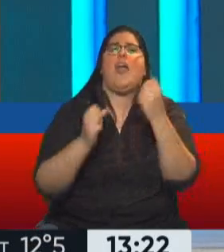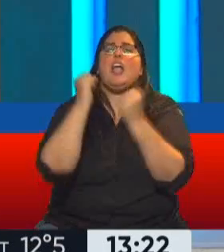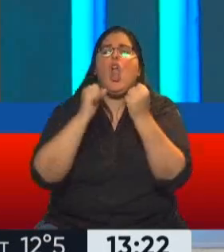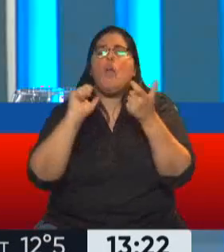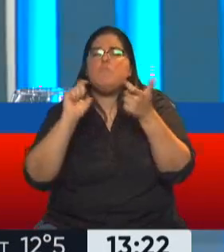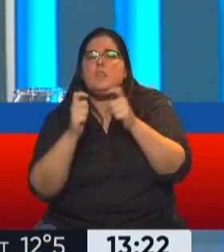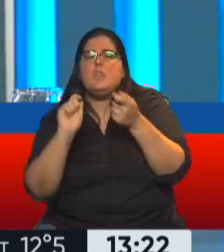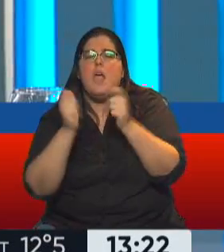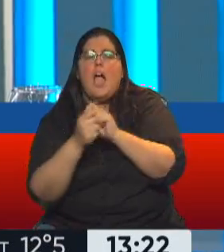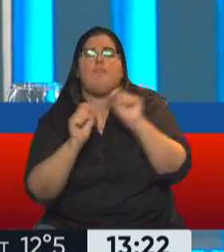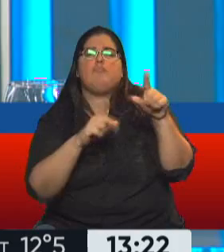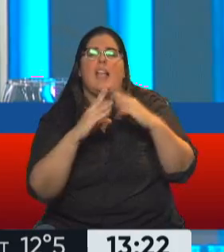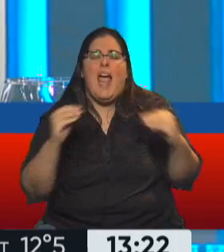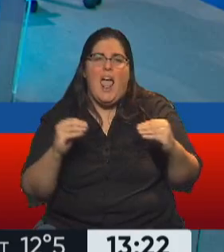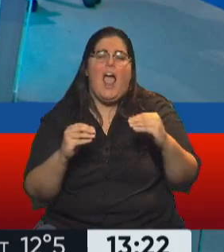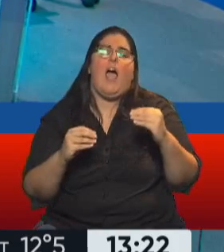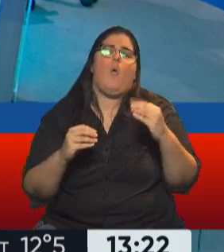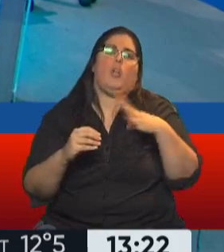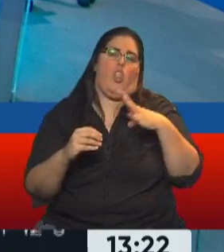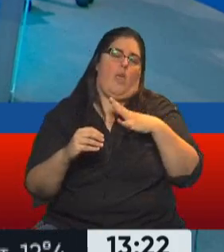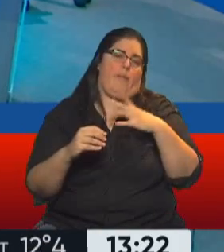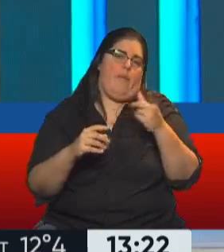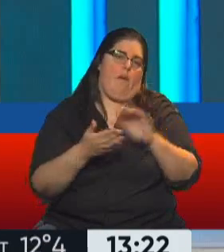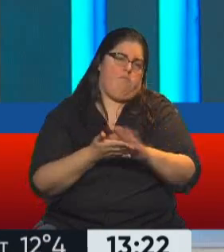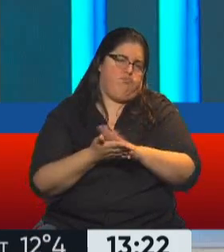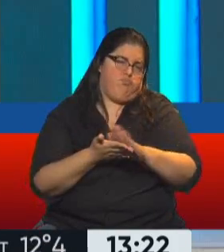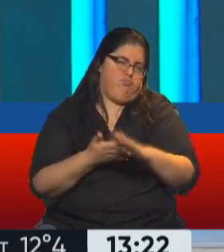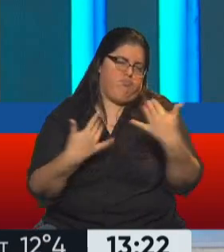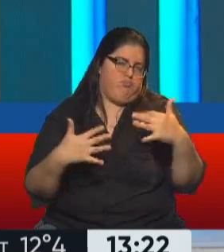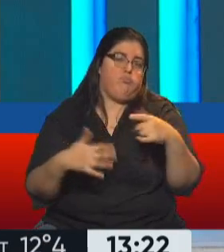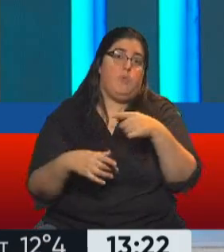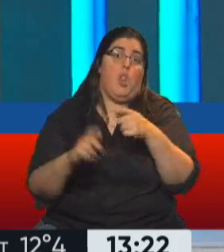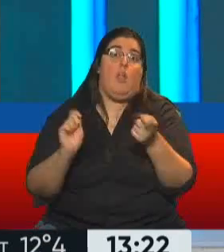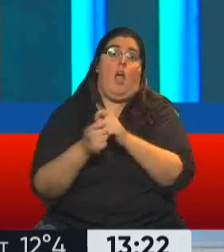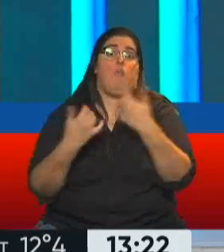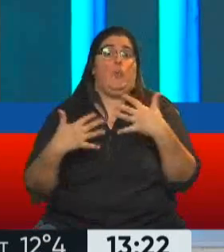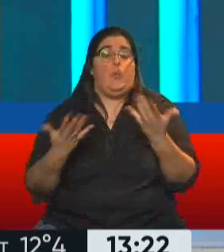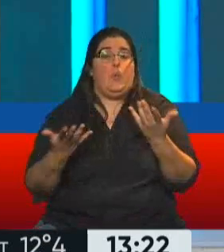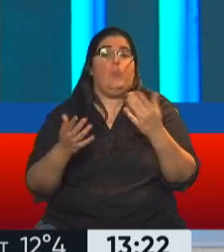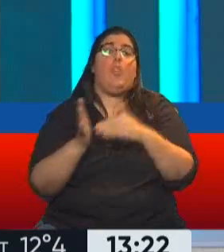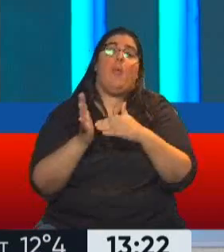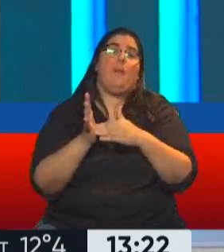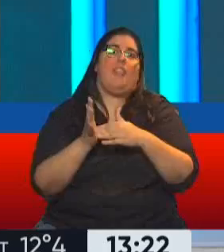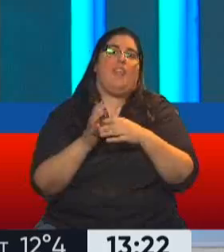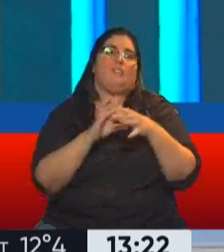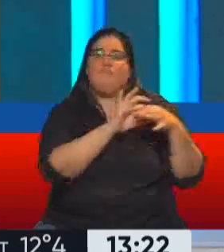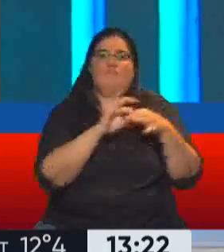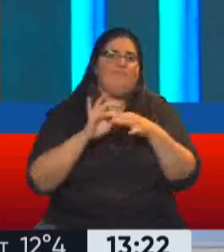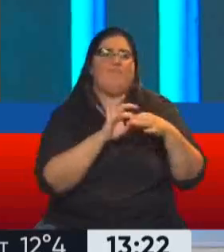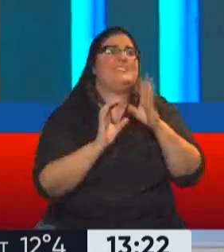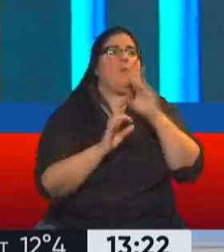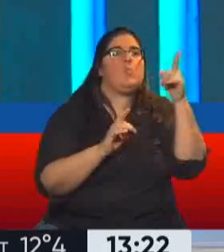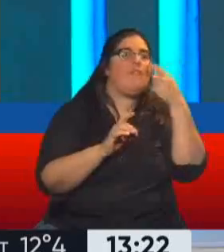economía nicaragüense, social, que sigue siendo absolutamente primarizada y en ese sentido dependiente justamente de los intereses de Estados Unidos, pero pareciera